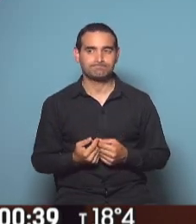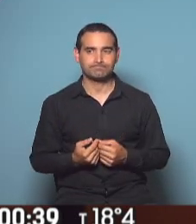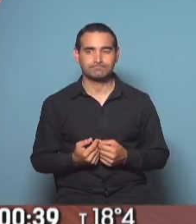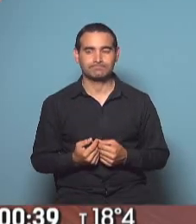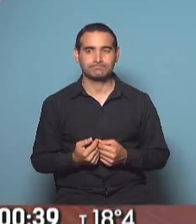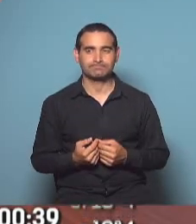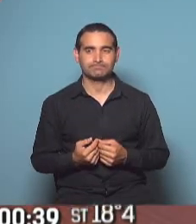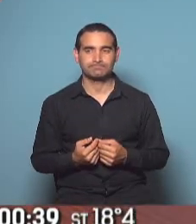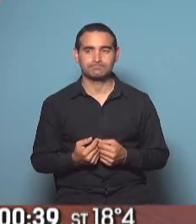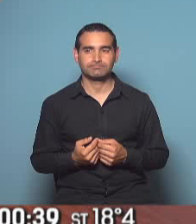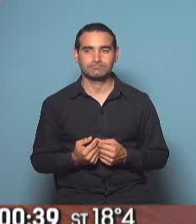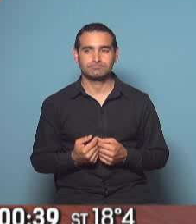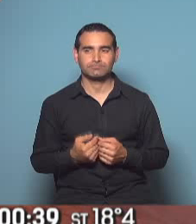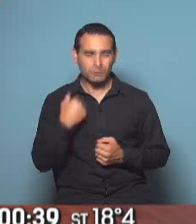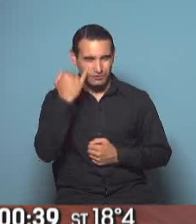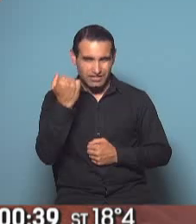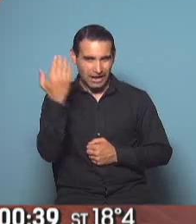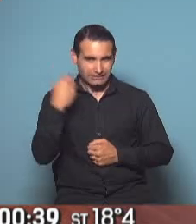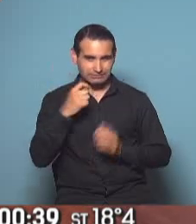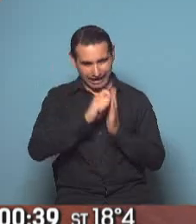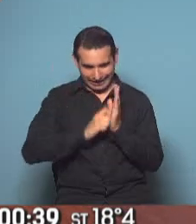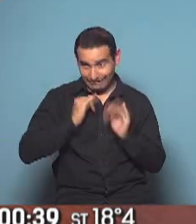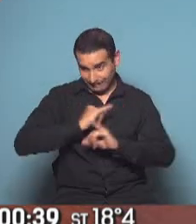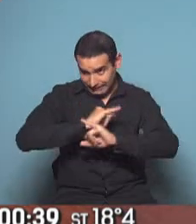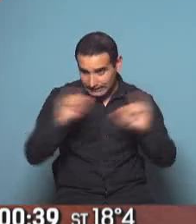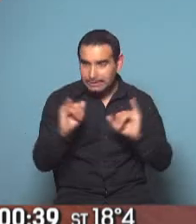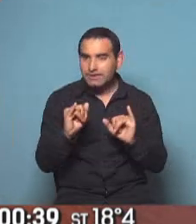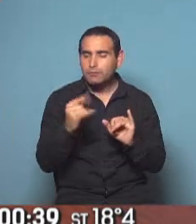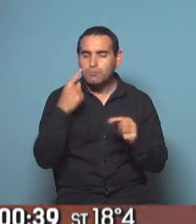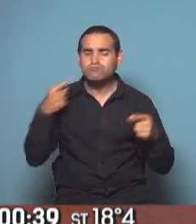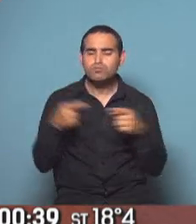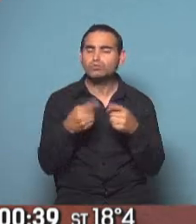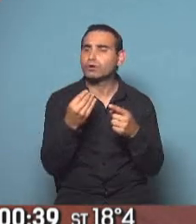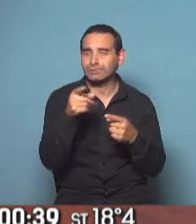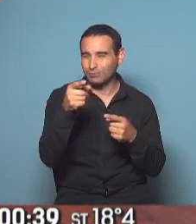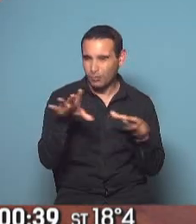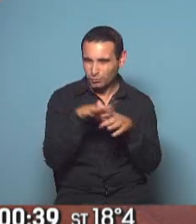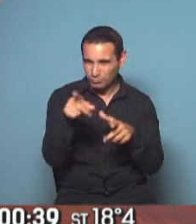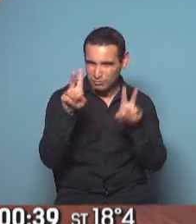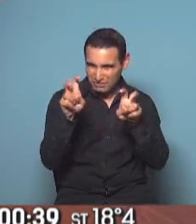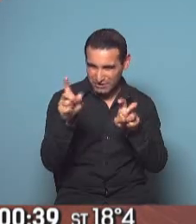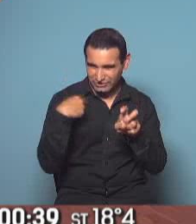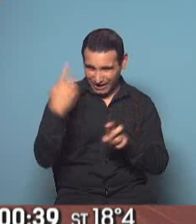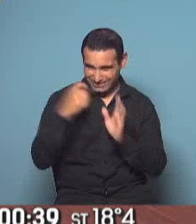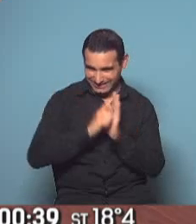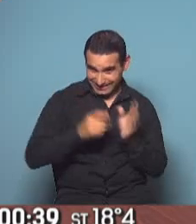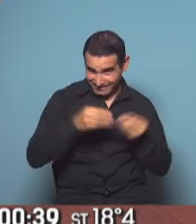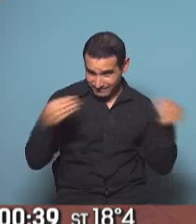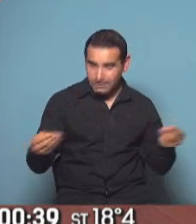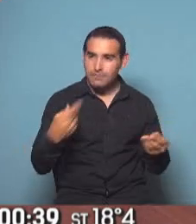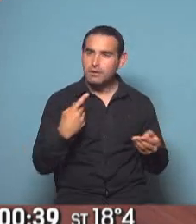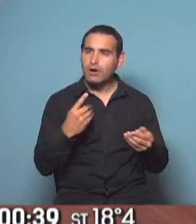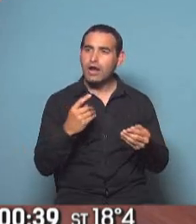bien descrito en algunos de los trabajos que vengo publicando al respecto, pero el punto del artículo que vos mencionás es que algunas de las